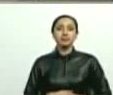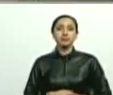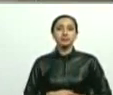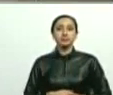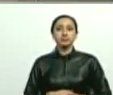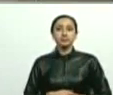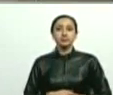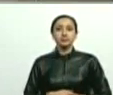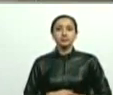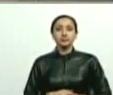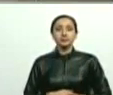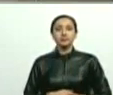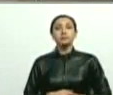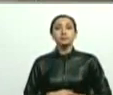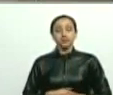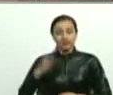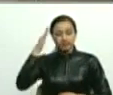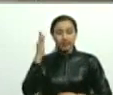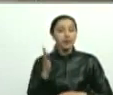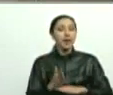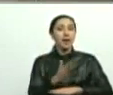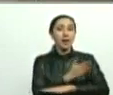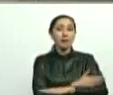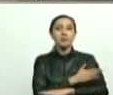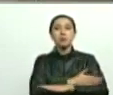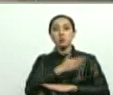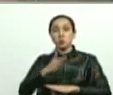que te marcan un antes y un después.